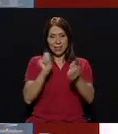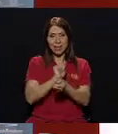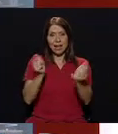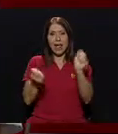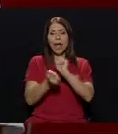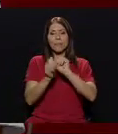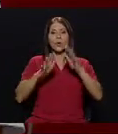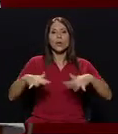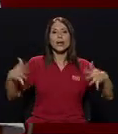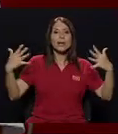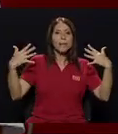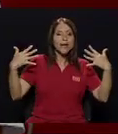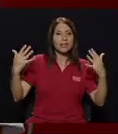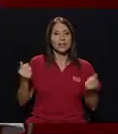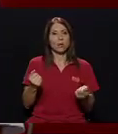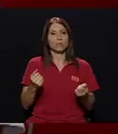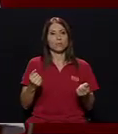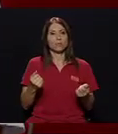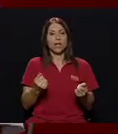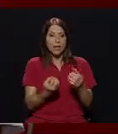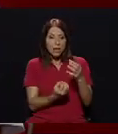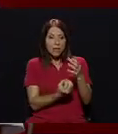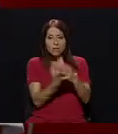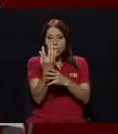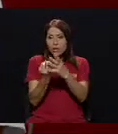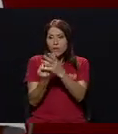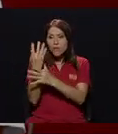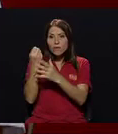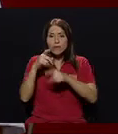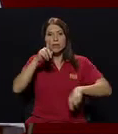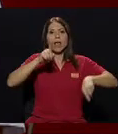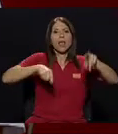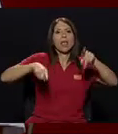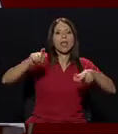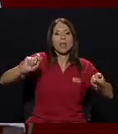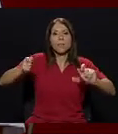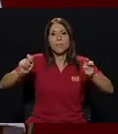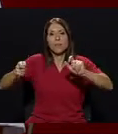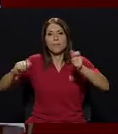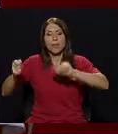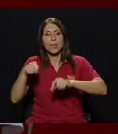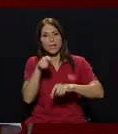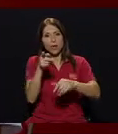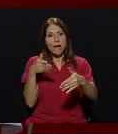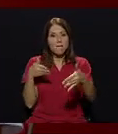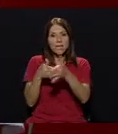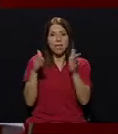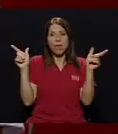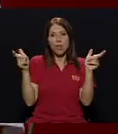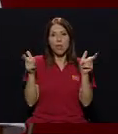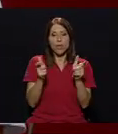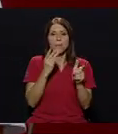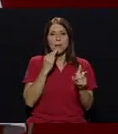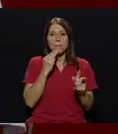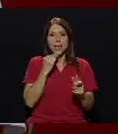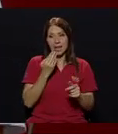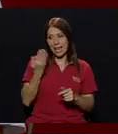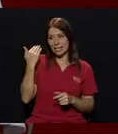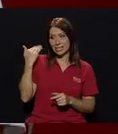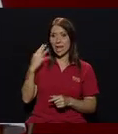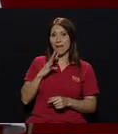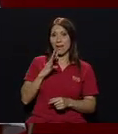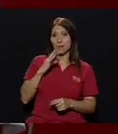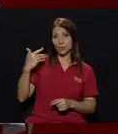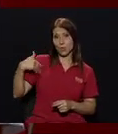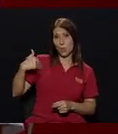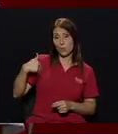tema del cambio climático, el cambio de las floraciones ha afectado lo que es la producción de la miel.